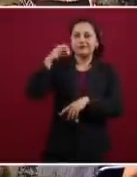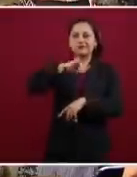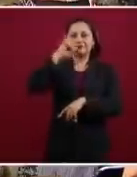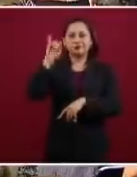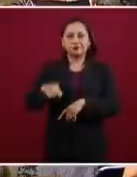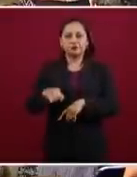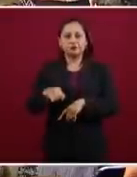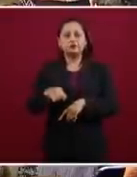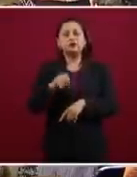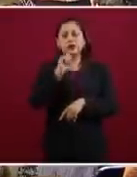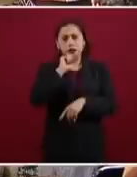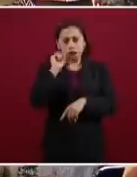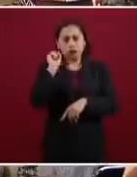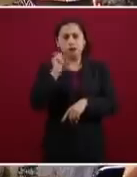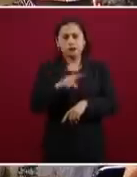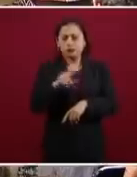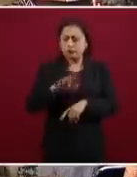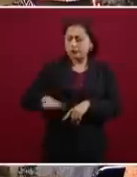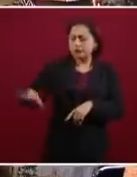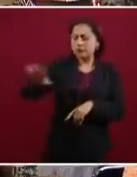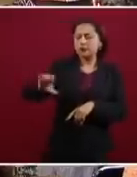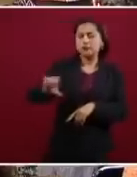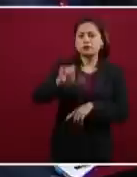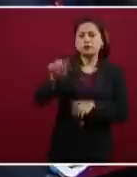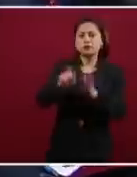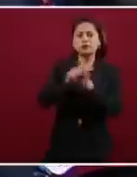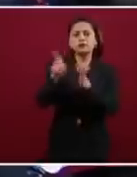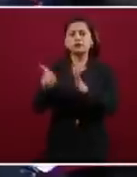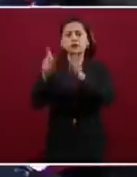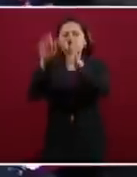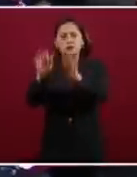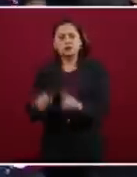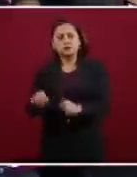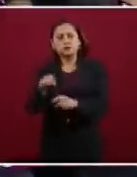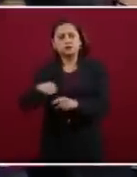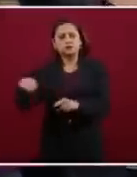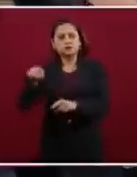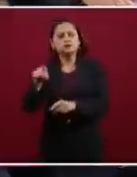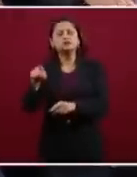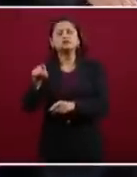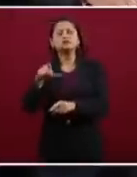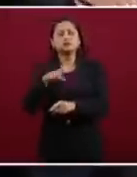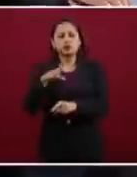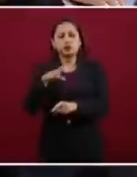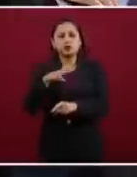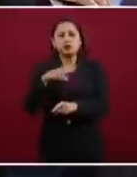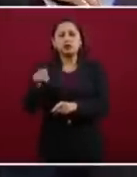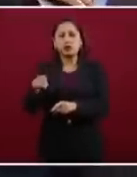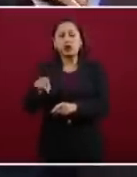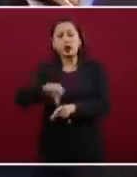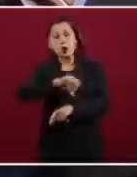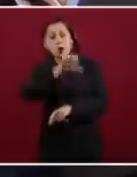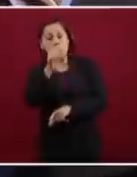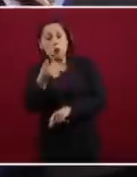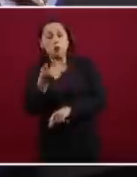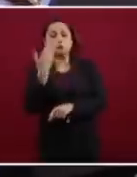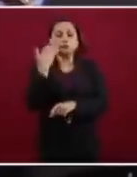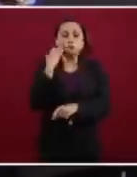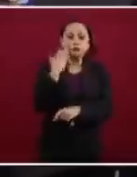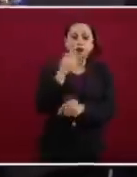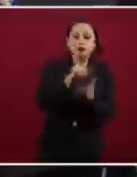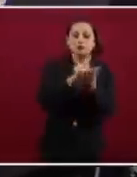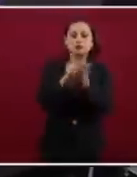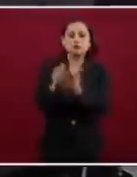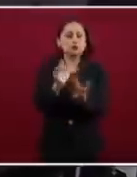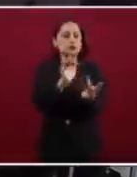medios los otros medios los no convencionales las redes sociales pero es muy